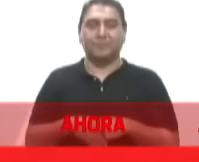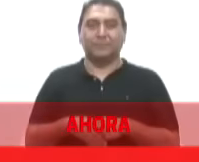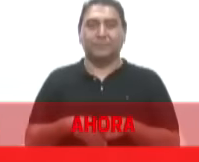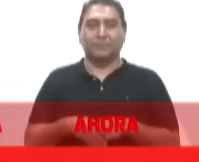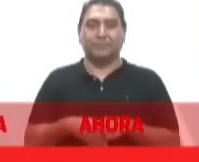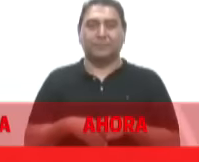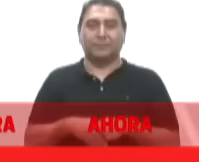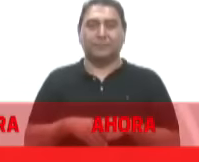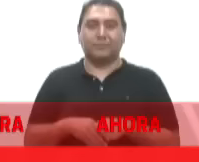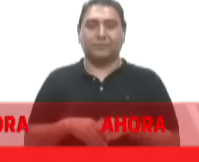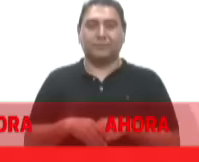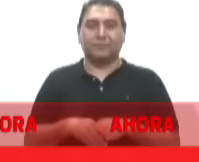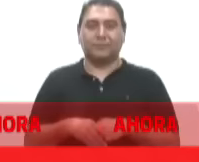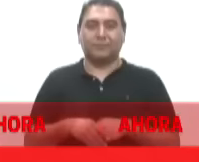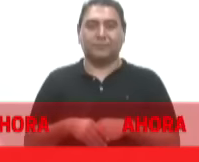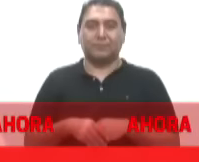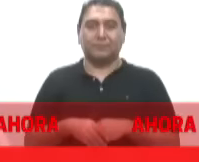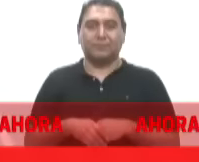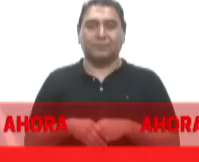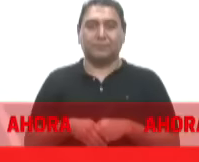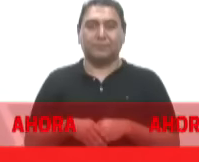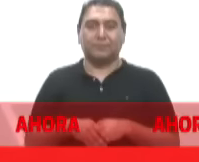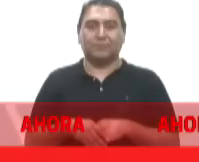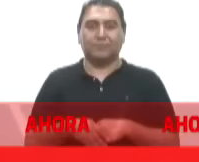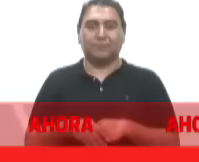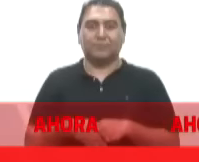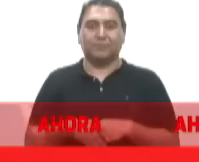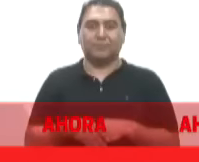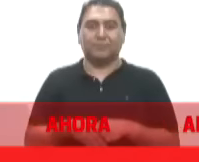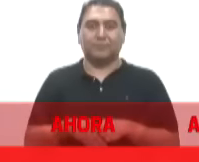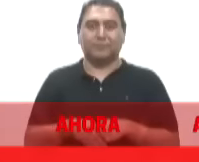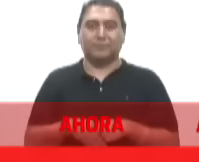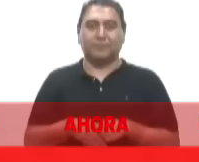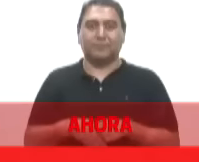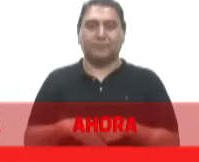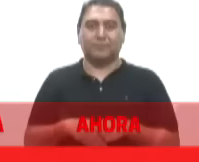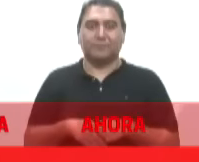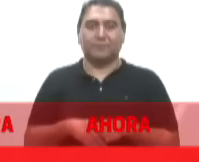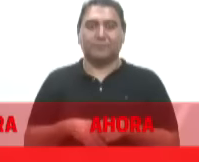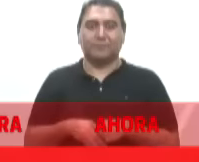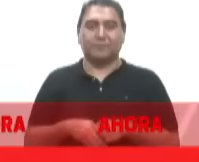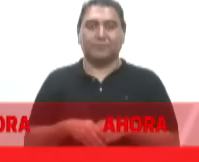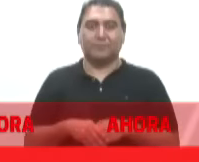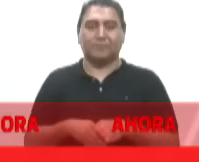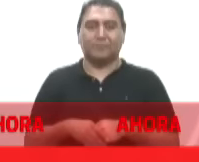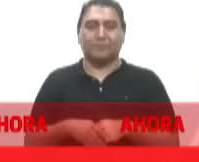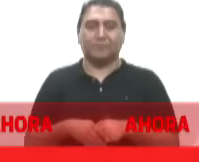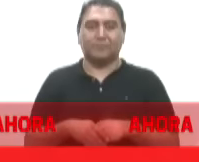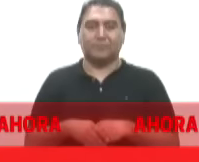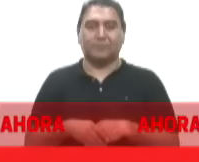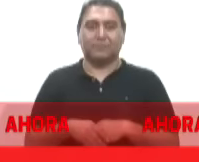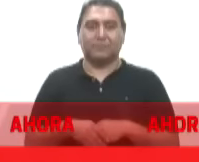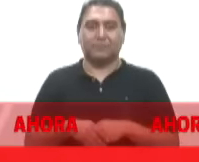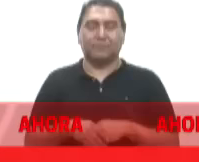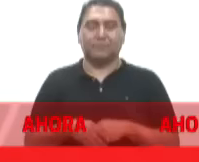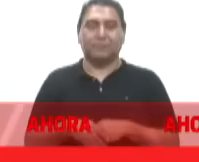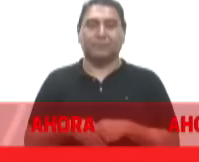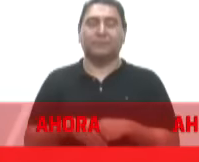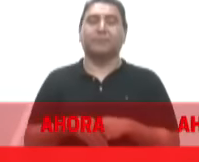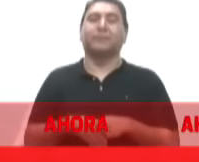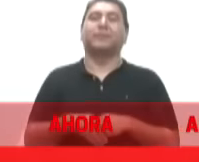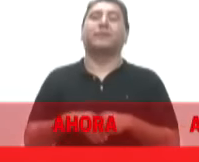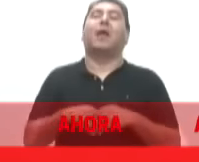Ay, nadie sabe qué es lo que está sucediendo. Juliana Di Tullio, lo único que entendí es que yo no me abstengo a nada. Resultado, porque...